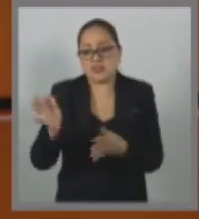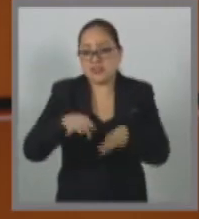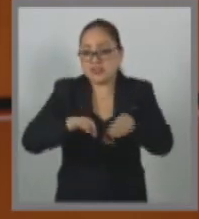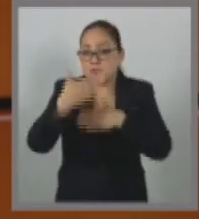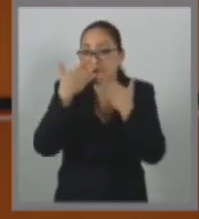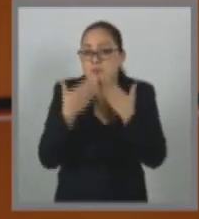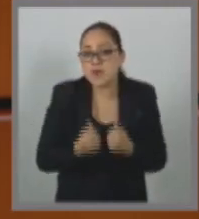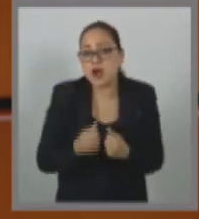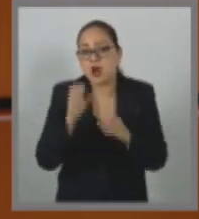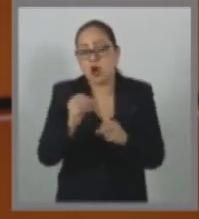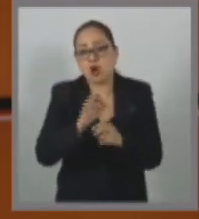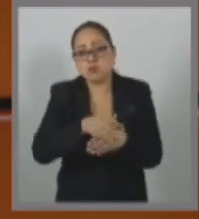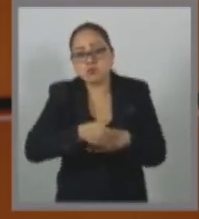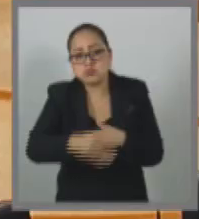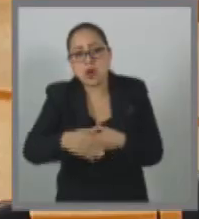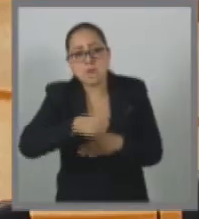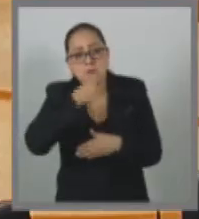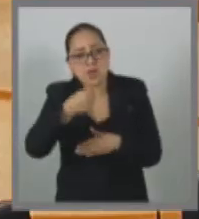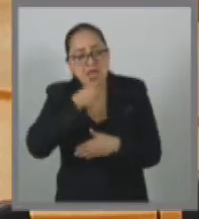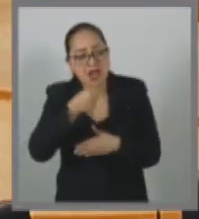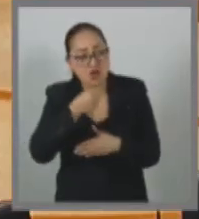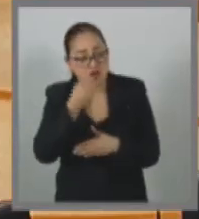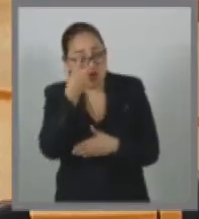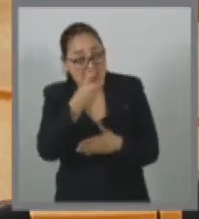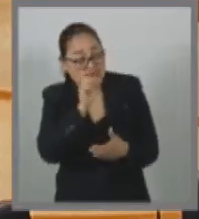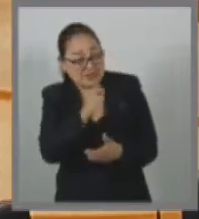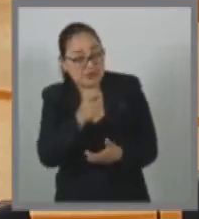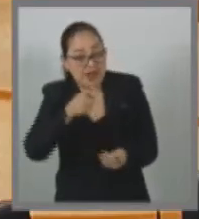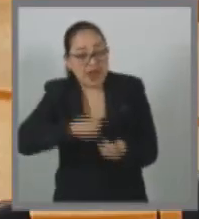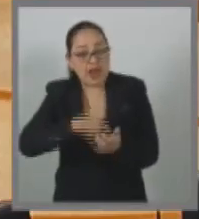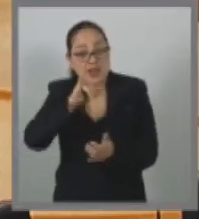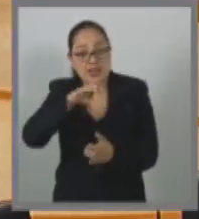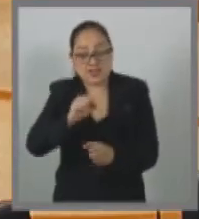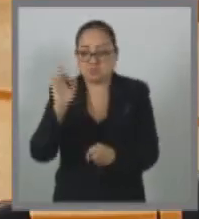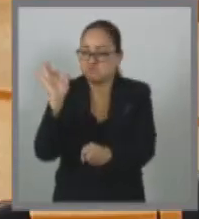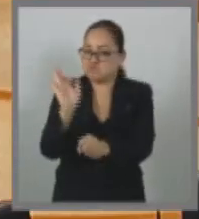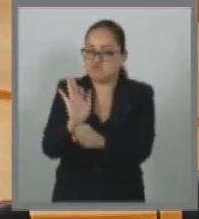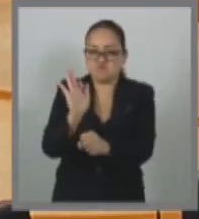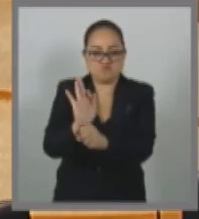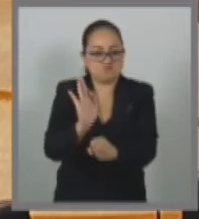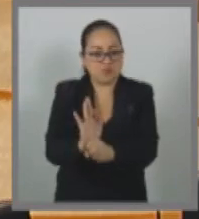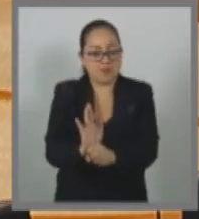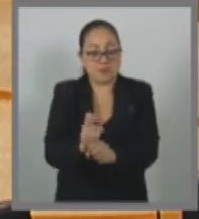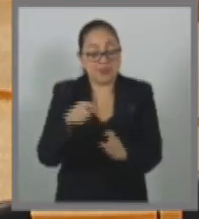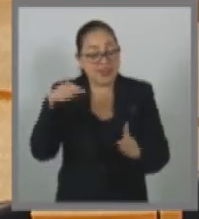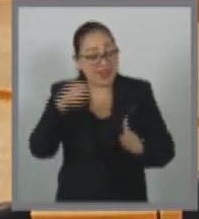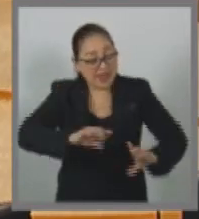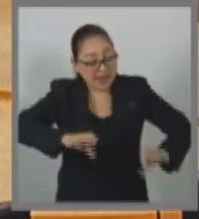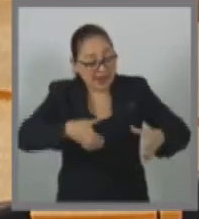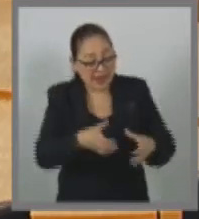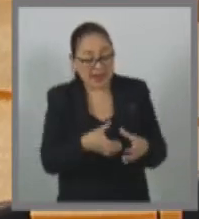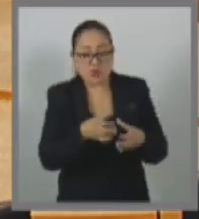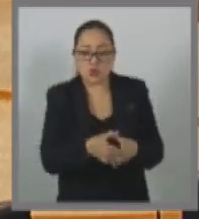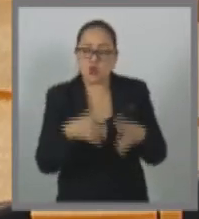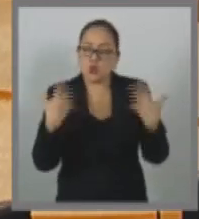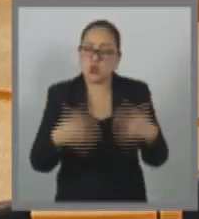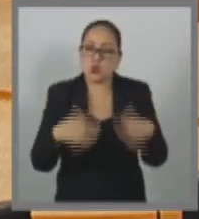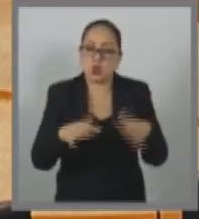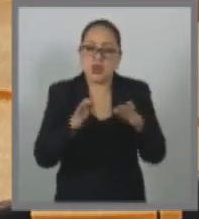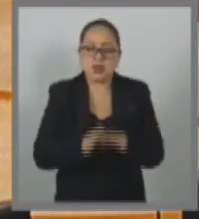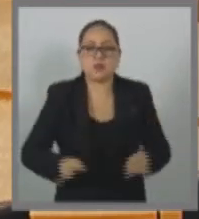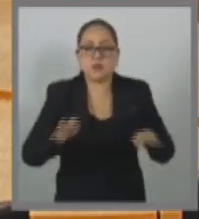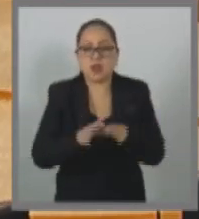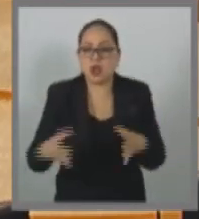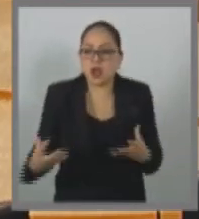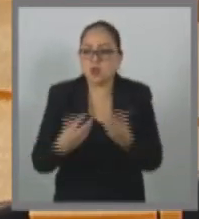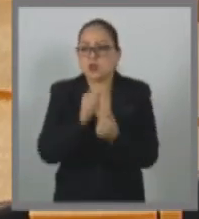desempleo, en la vejez. Termino la cita. Es decir, un auténtico aparato de seguridad social que acompañara a las